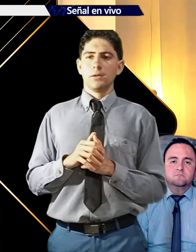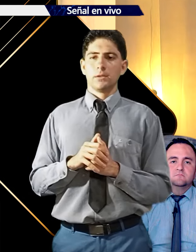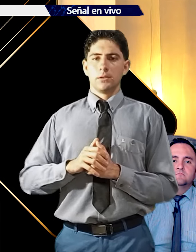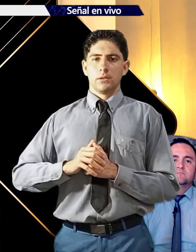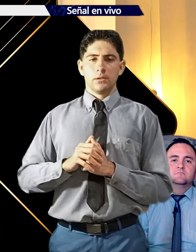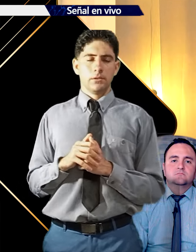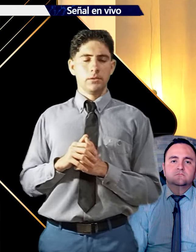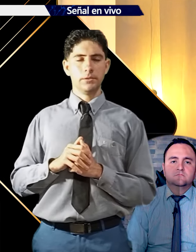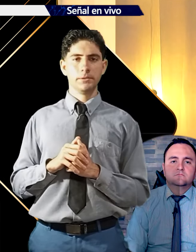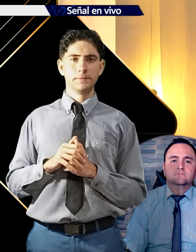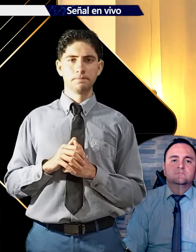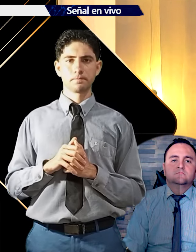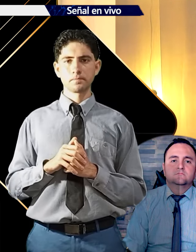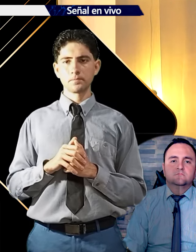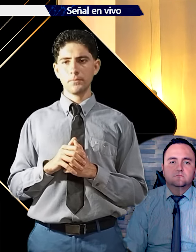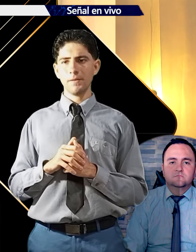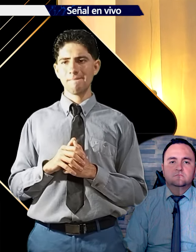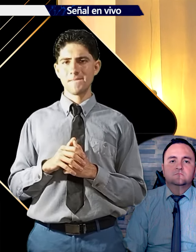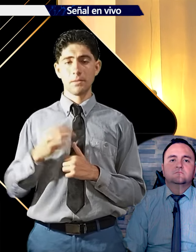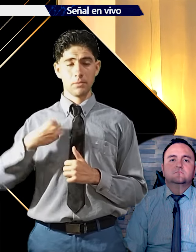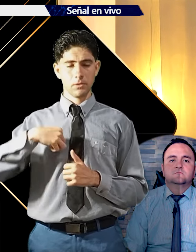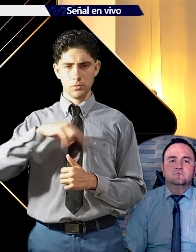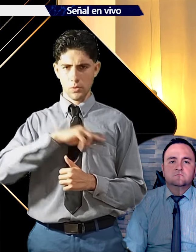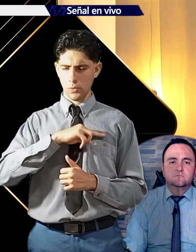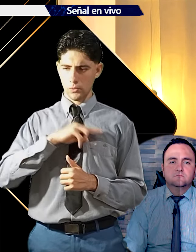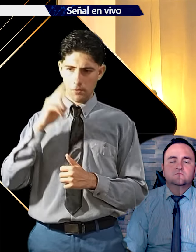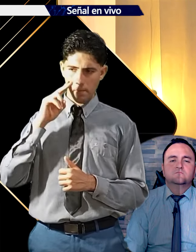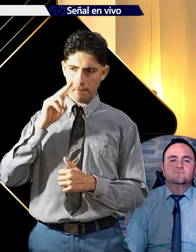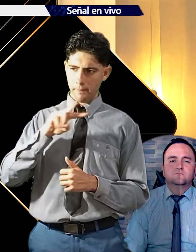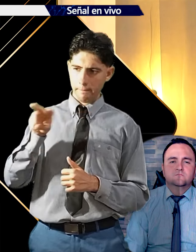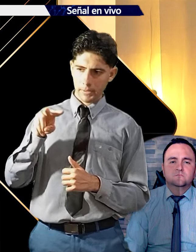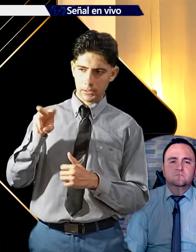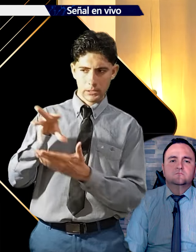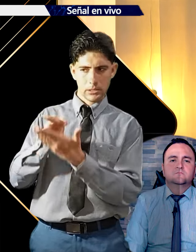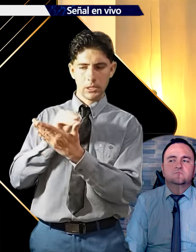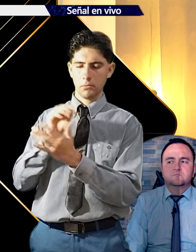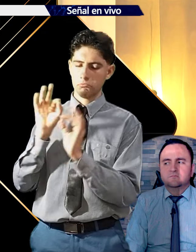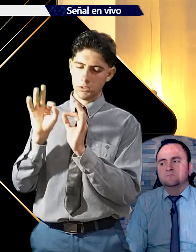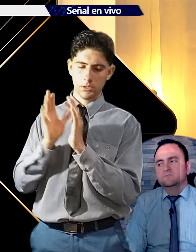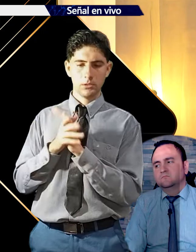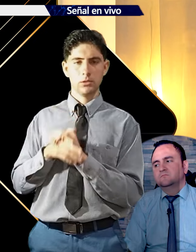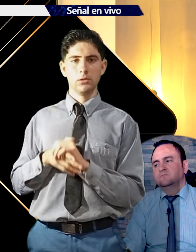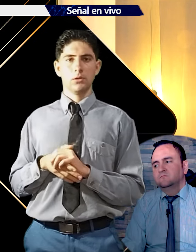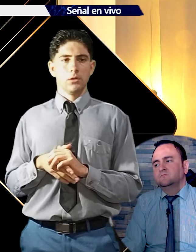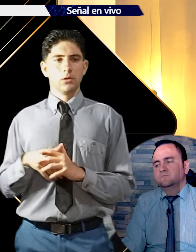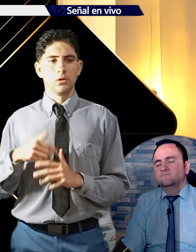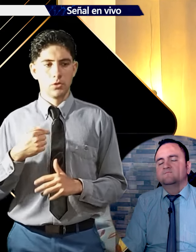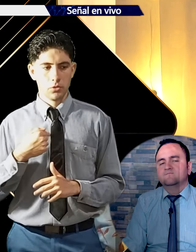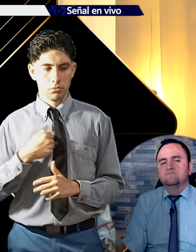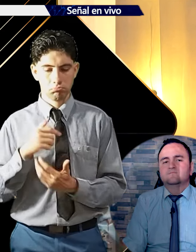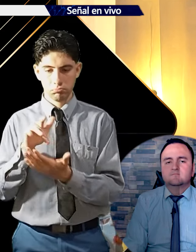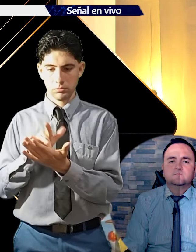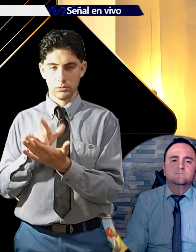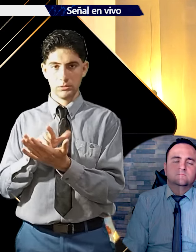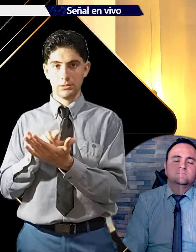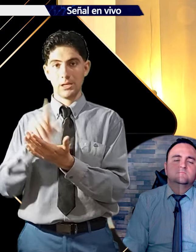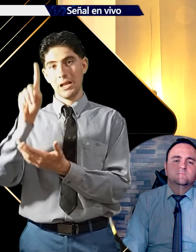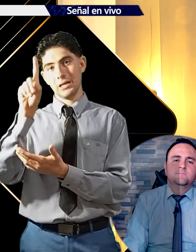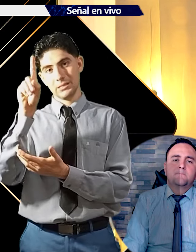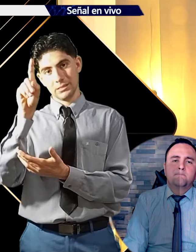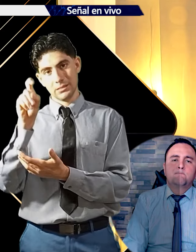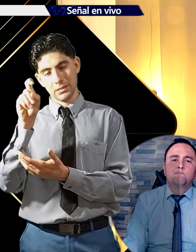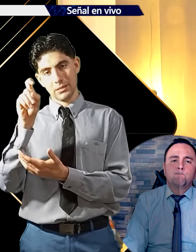personas que luego salimos al ministerio a servirle al Señor. Y para nosotros llegar el culto era a las 7,